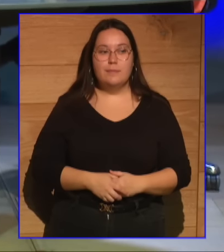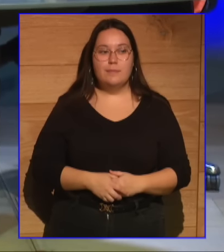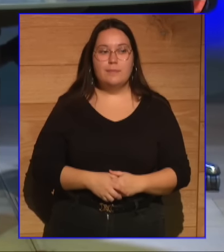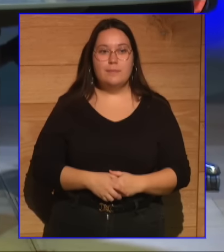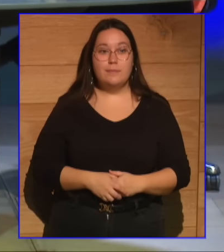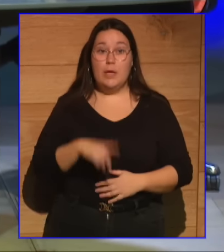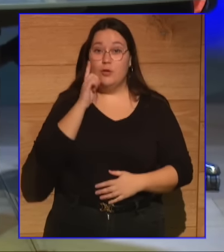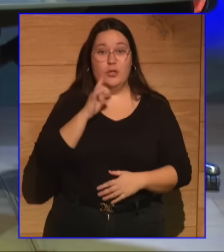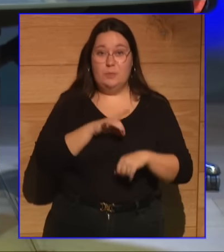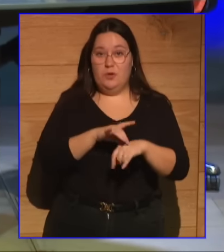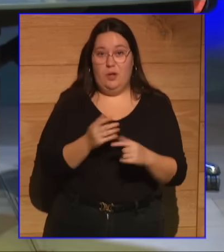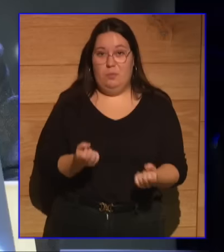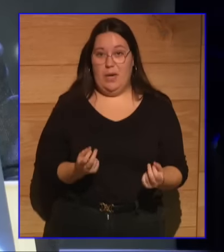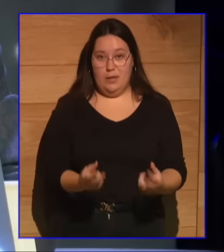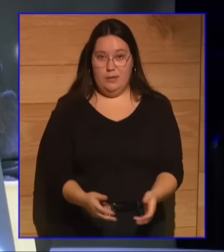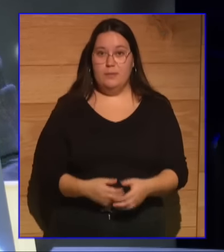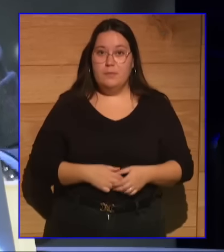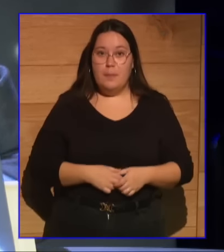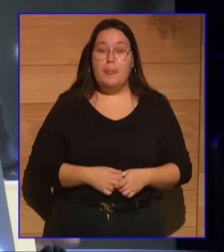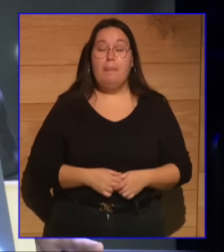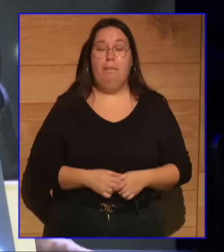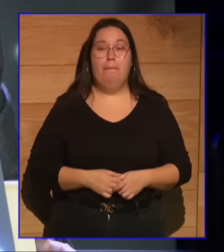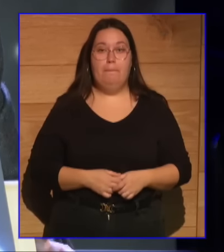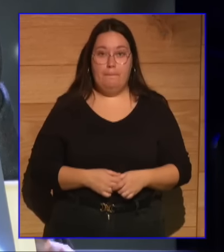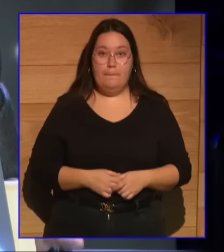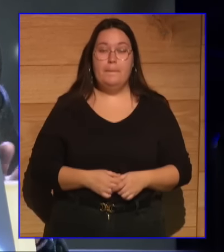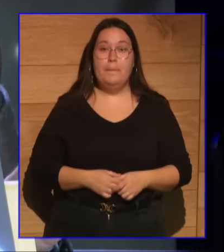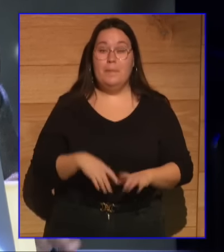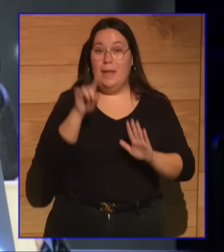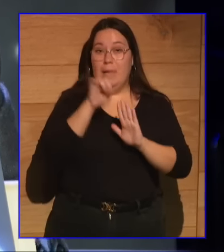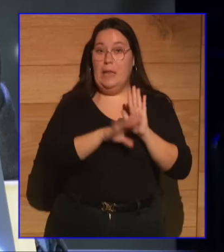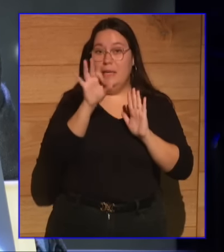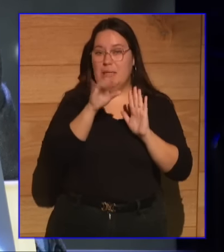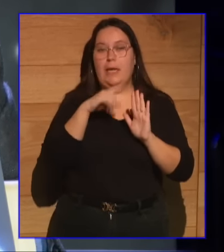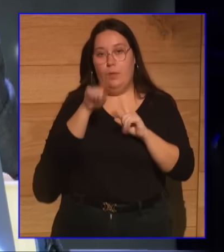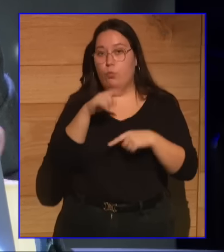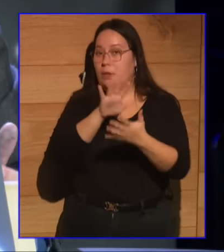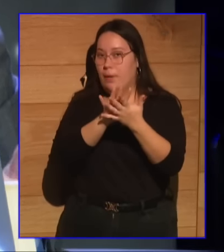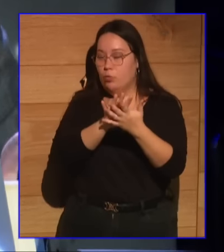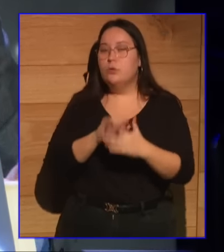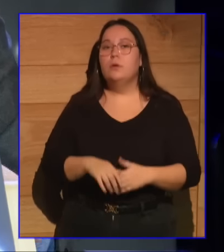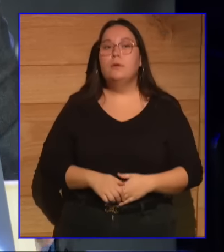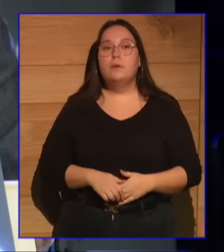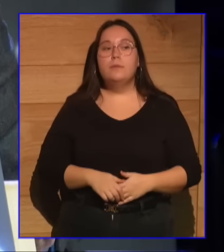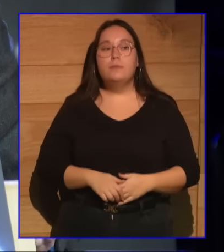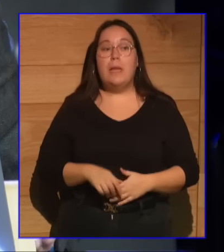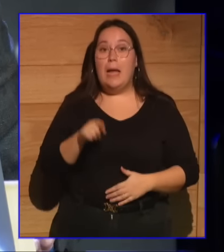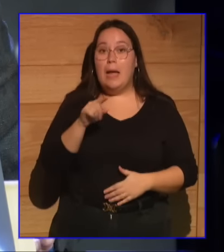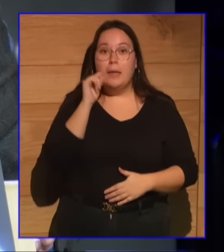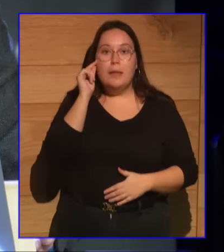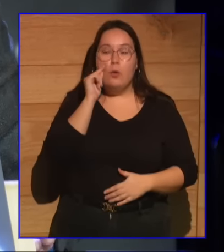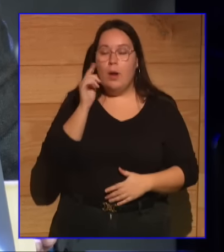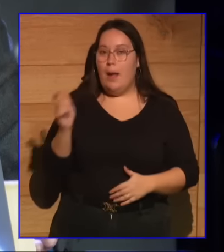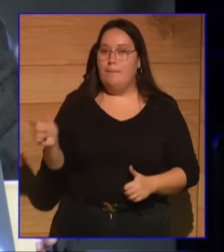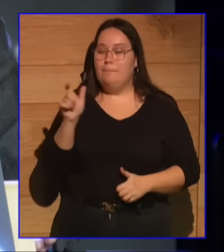Adelante, no sepa que traigo cosas. Bien, el caso es que sucede lo que sucede en Schindler, que ahora lo trataremos. Vale. Descubre a su pareja